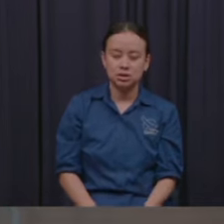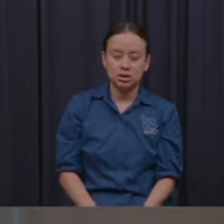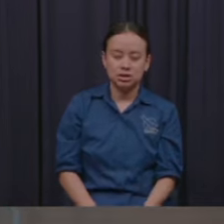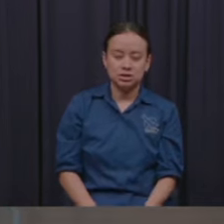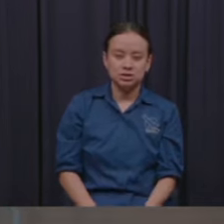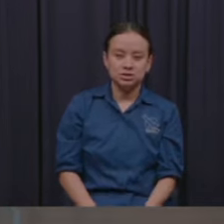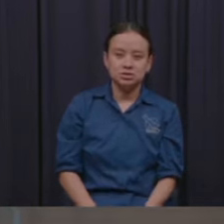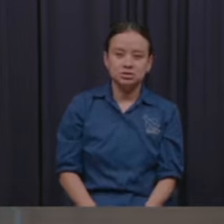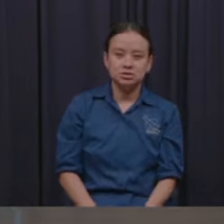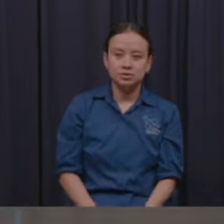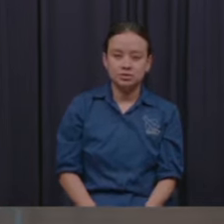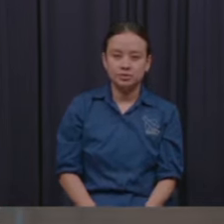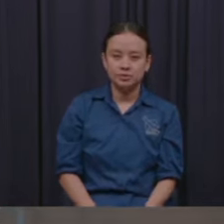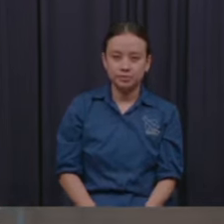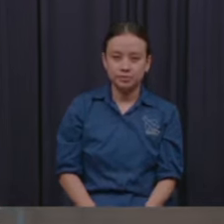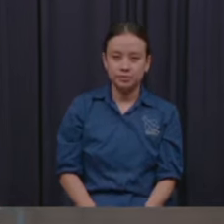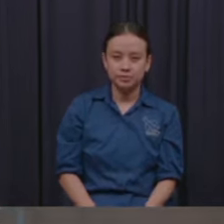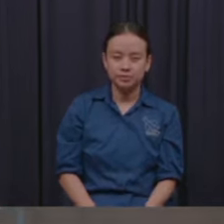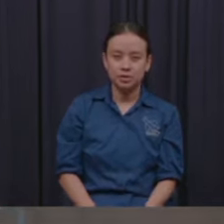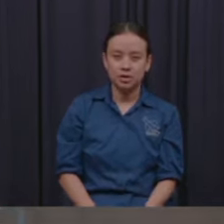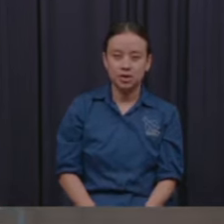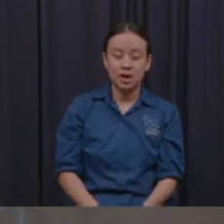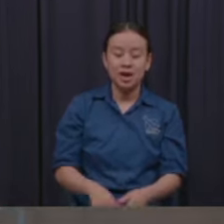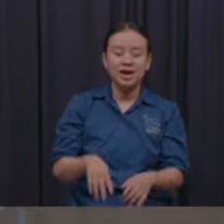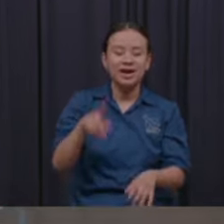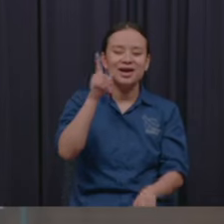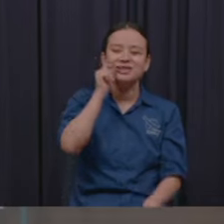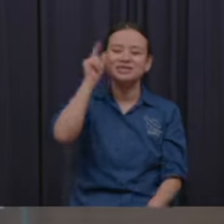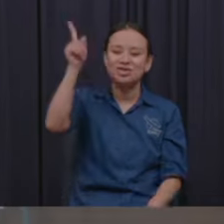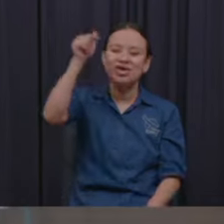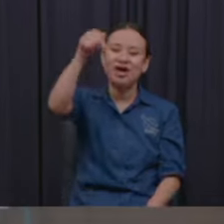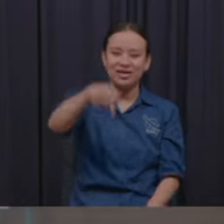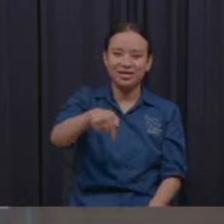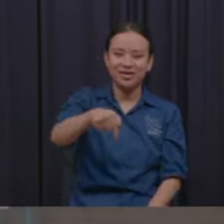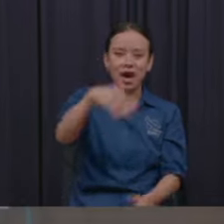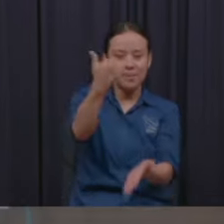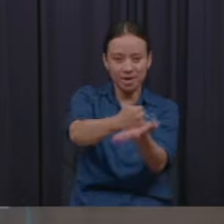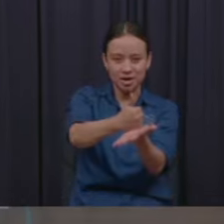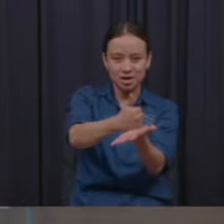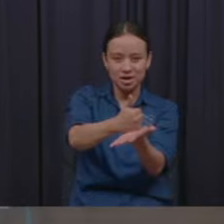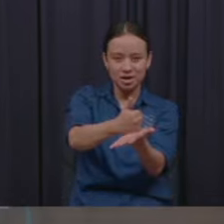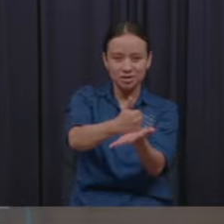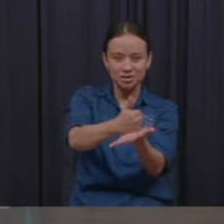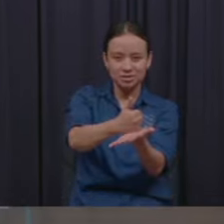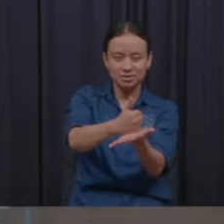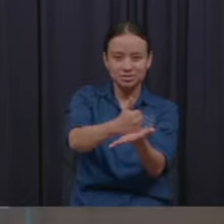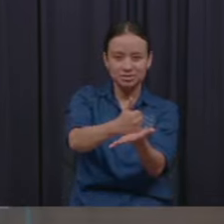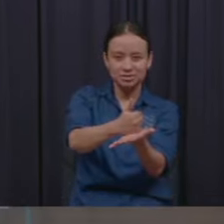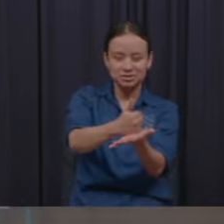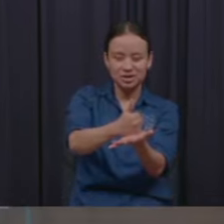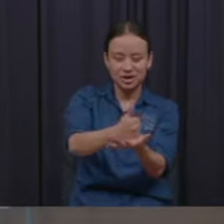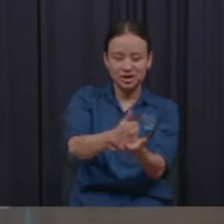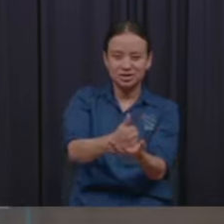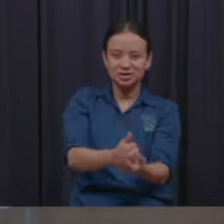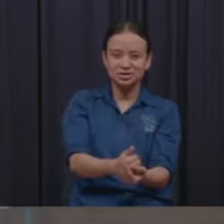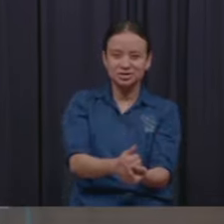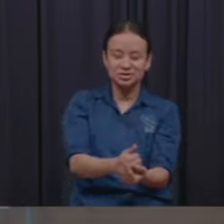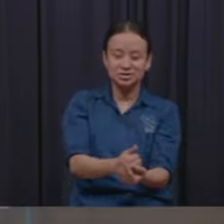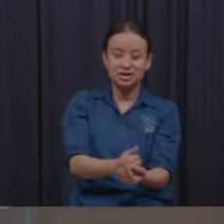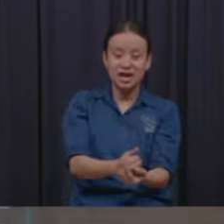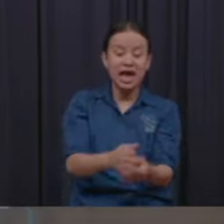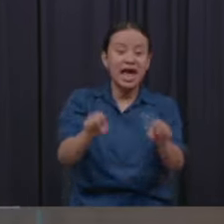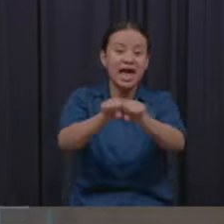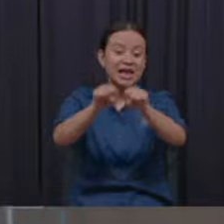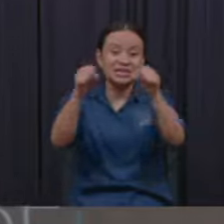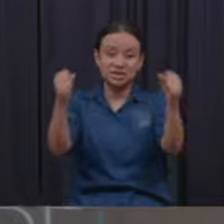en la casa. Pero aquí está el Señor. ¿Cuántos dicen amén? Ok. Y él decía, quiten esas piedras